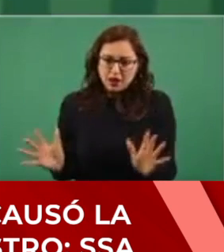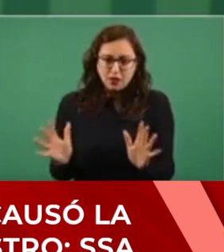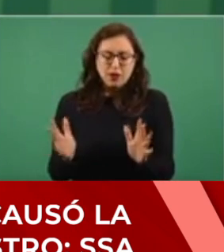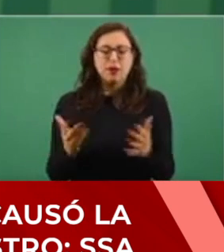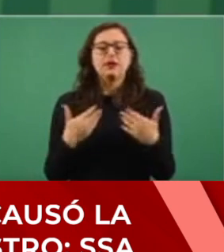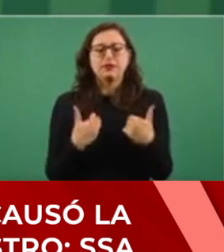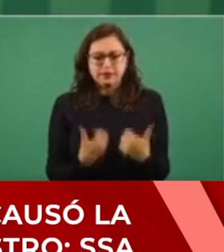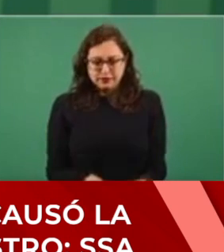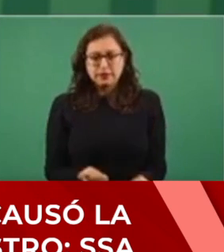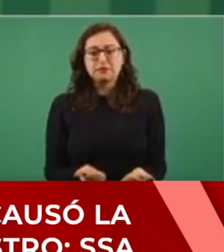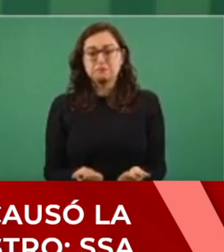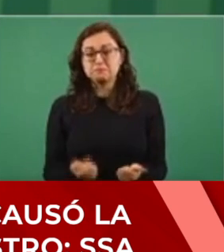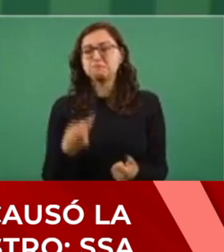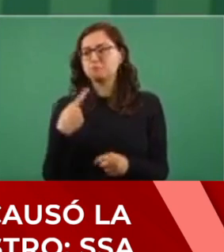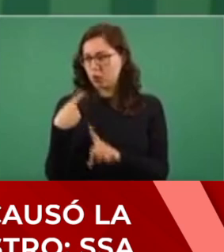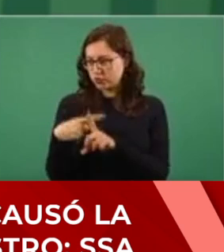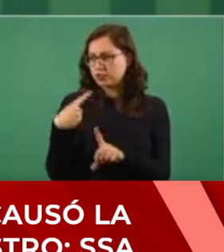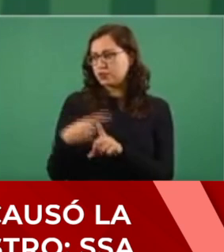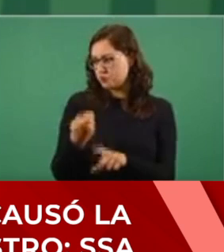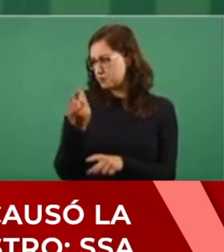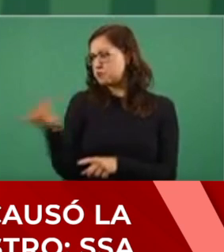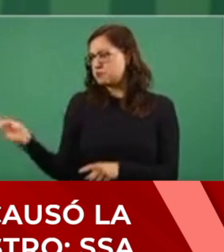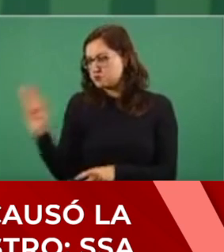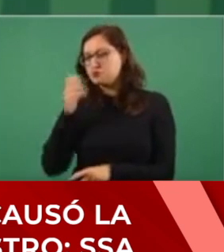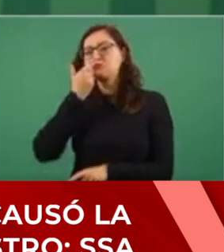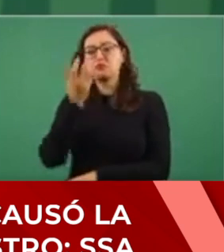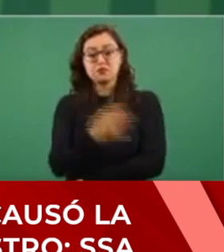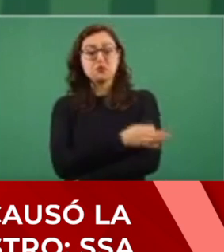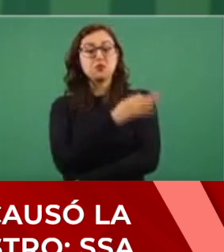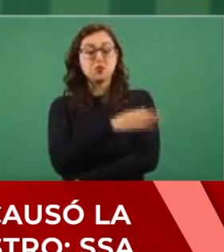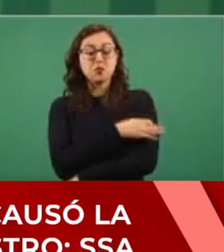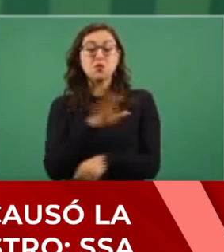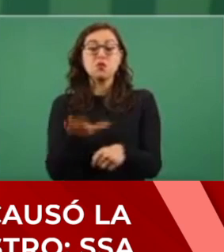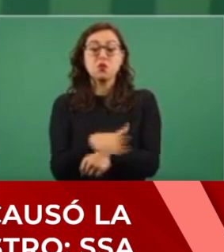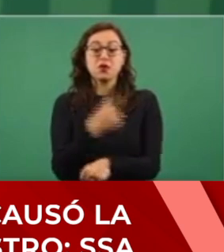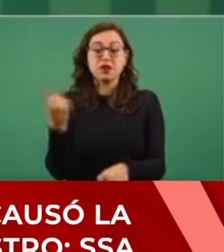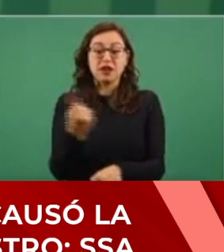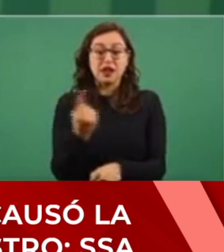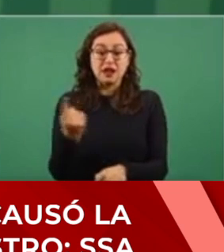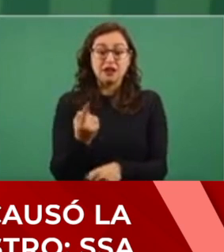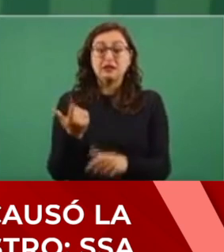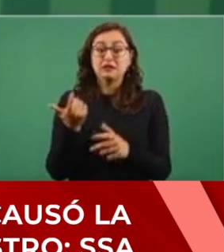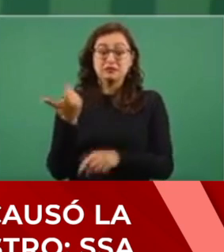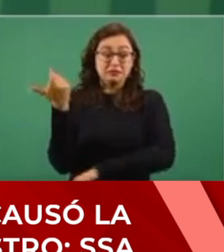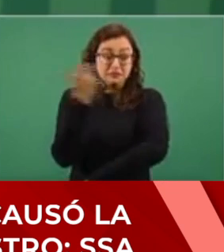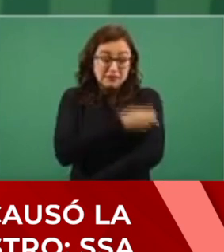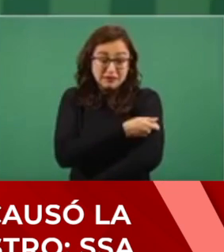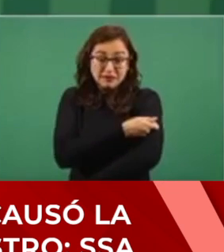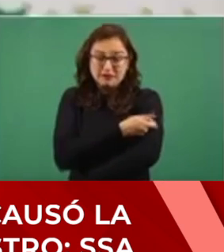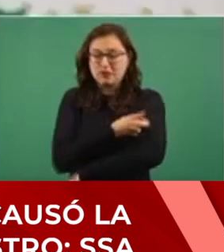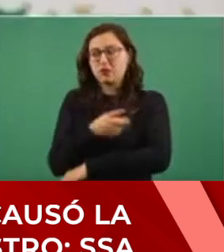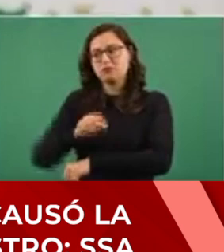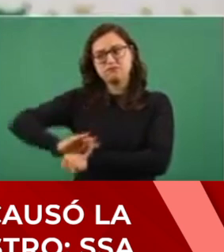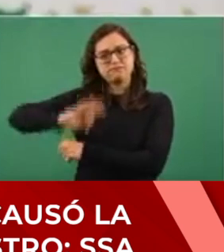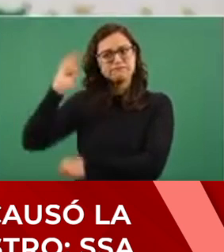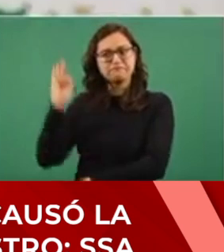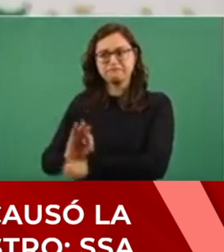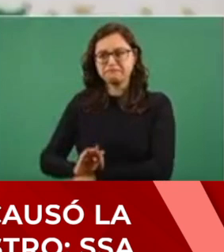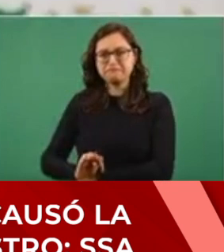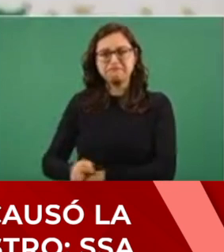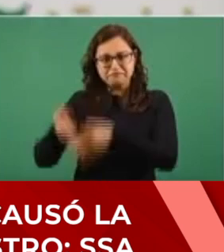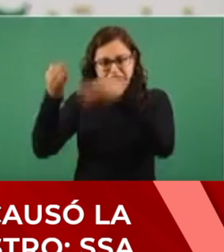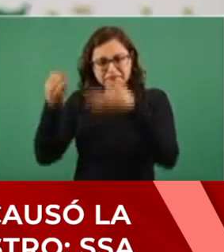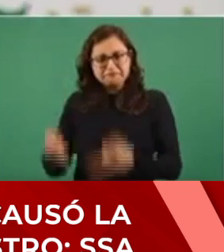es sumamente positivo. Las vacunas son una de las intervenciones de salud pública más eficaces, más